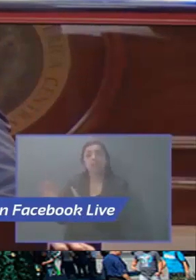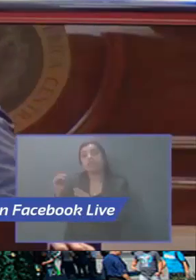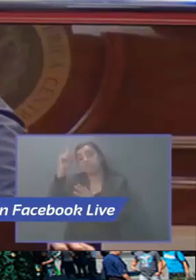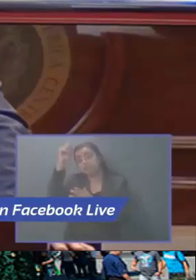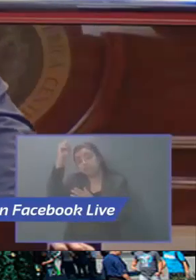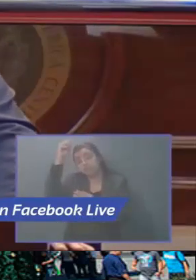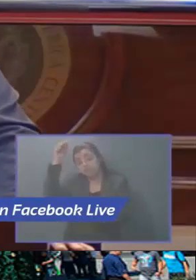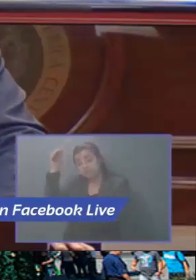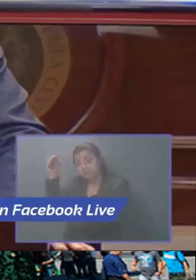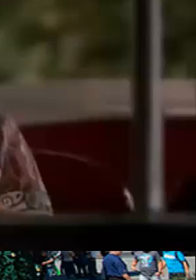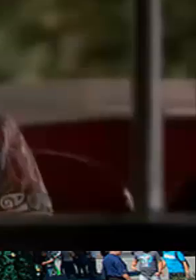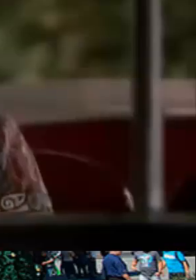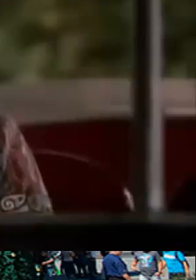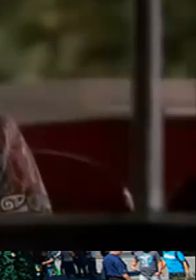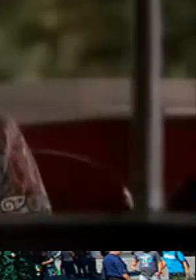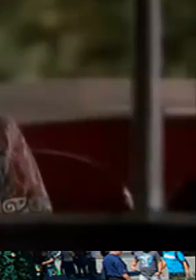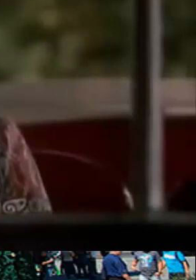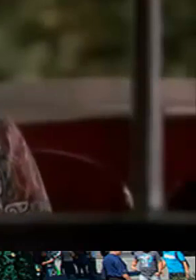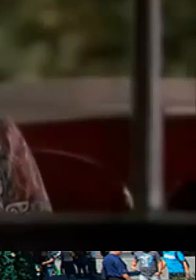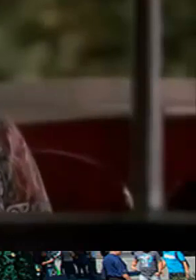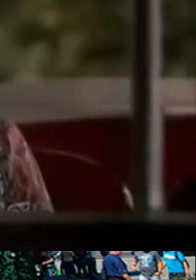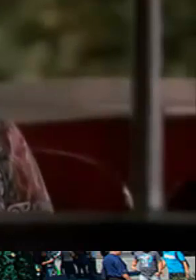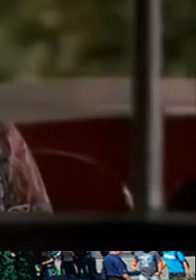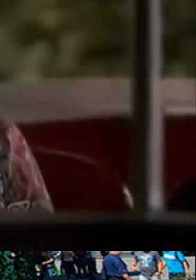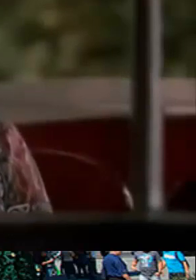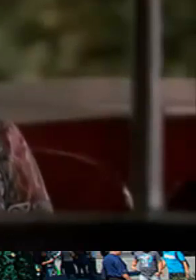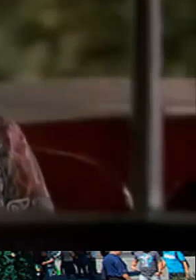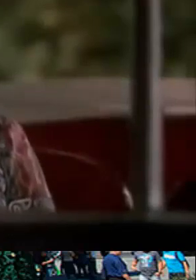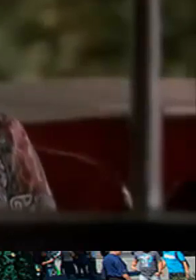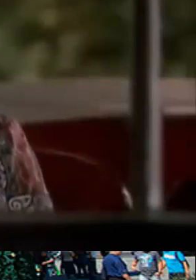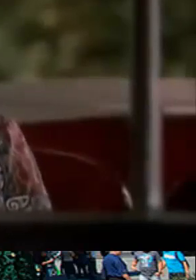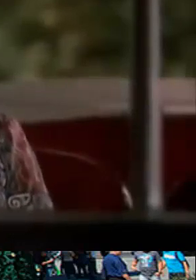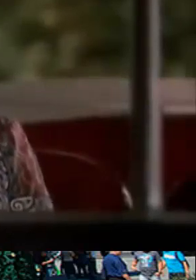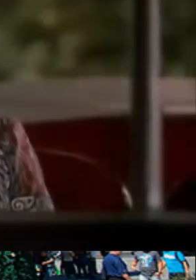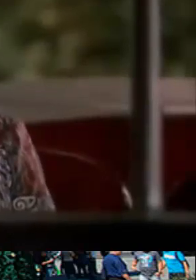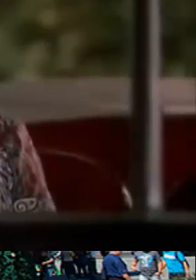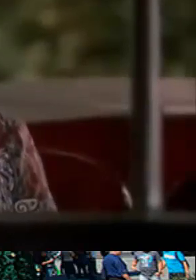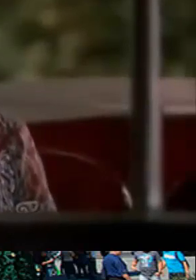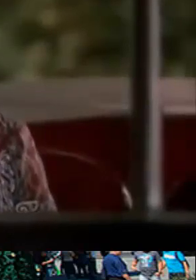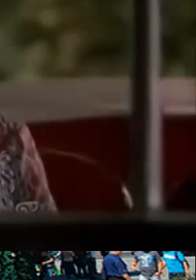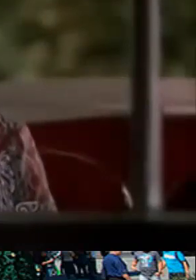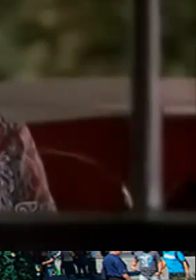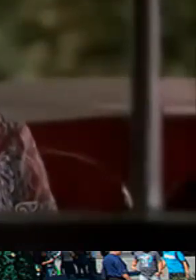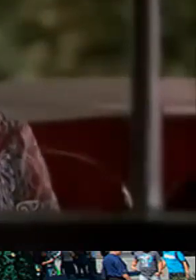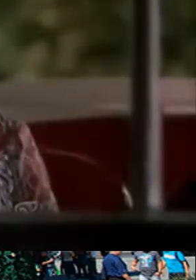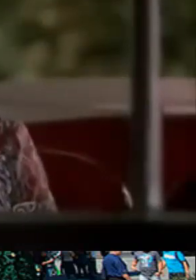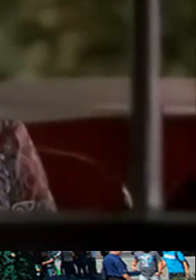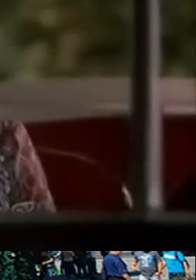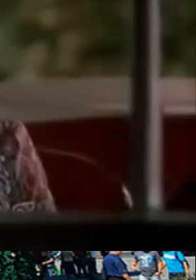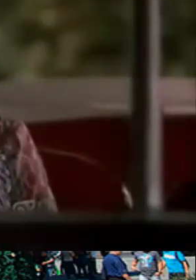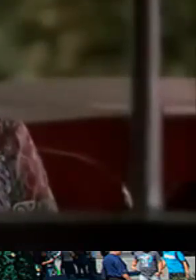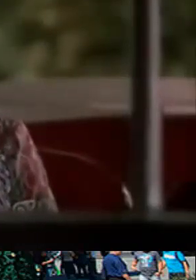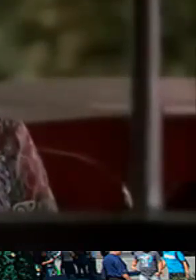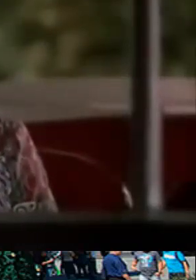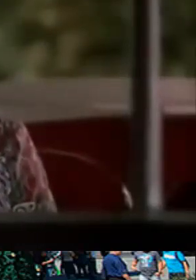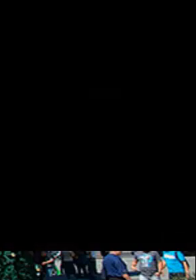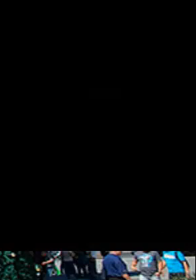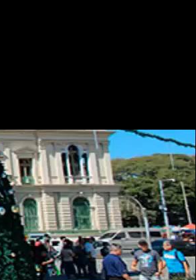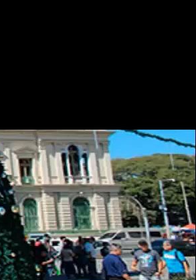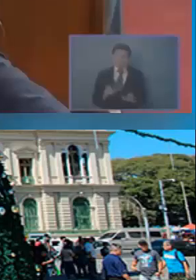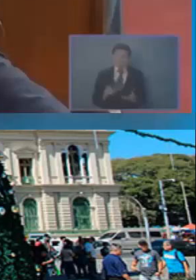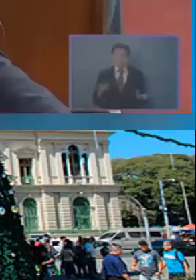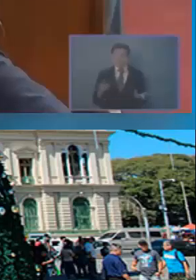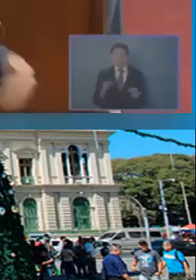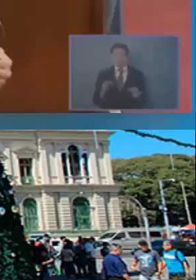con autenticidad aire es muy generoso gracias muchas gracias ahora por qué no rompes una taza y te largas aquí